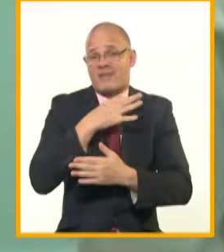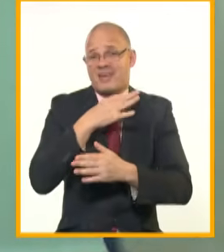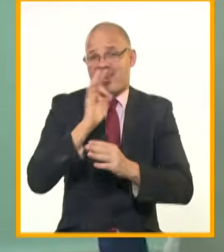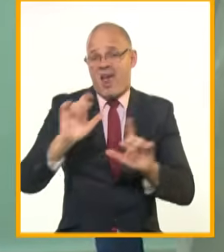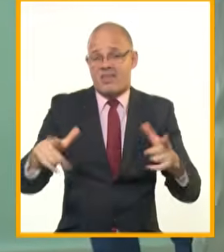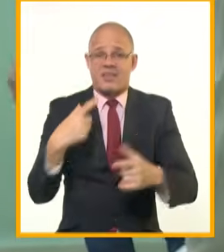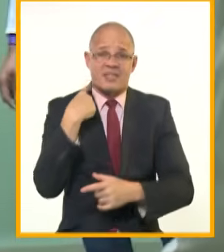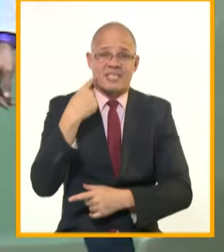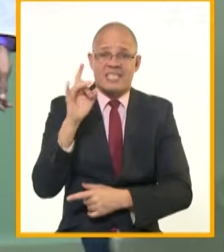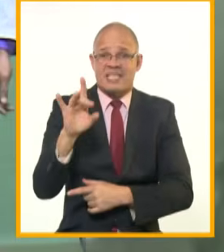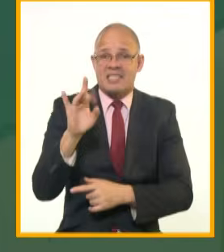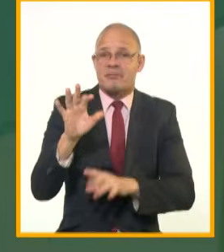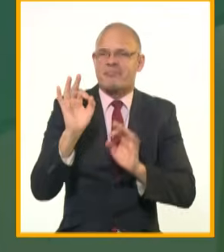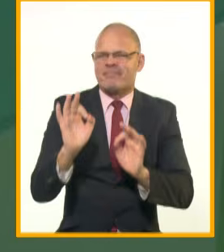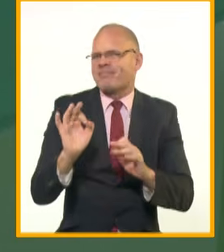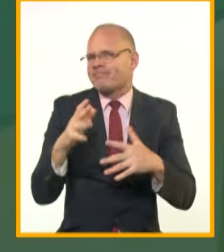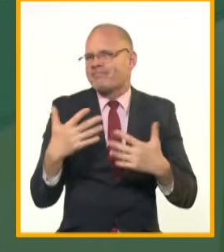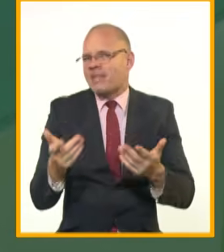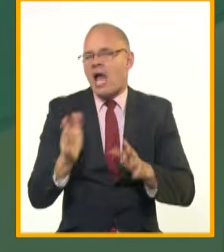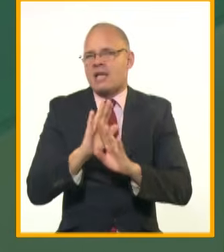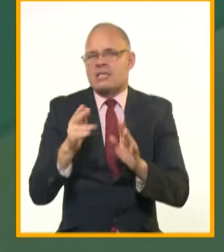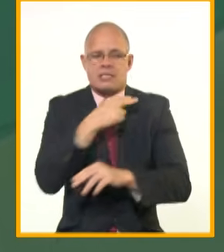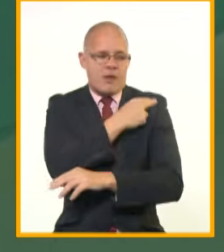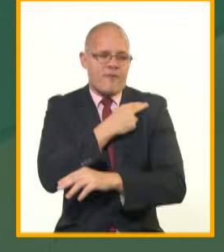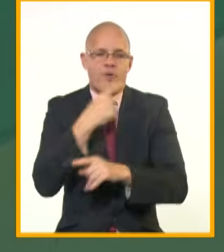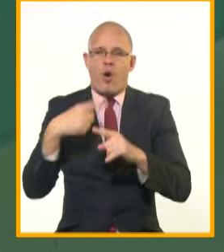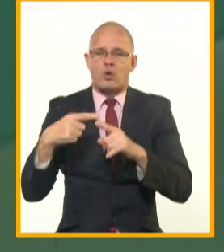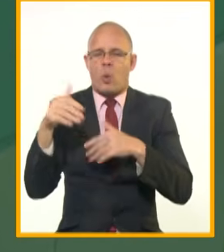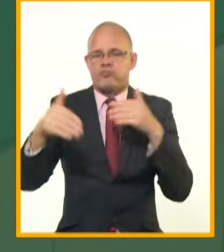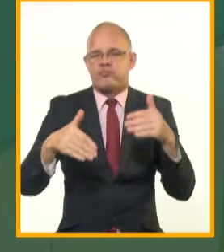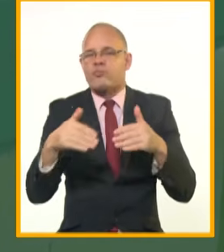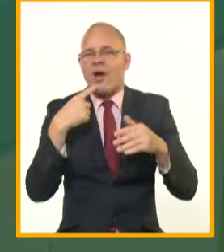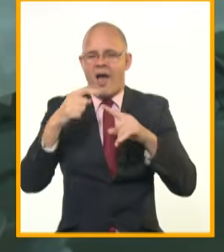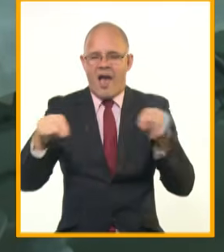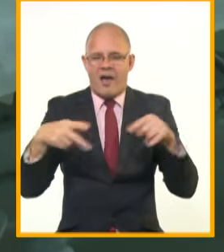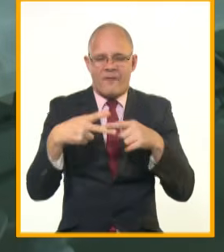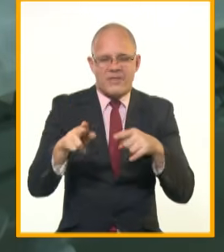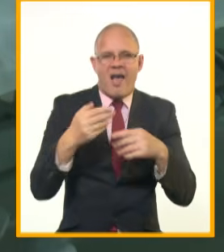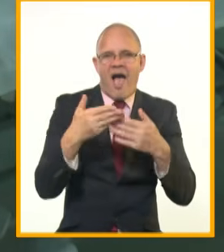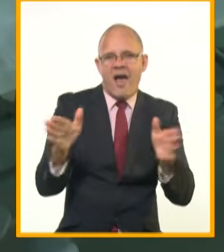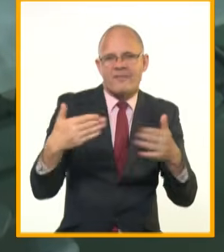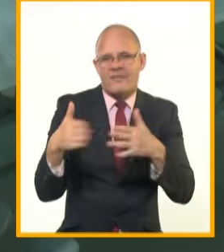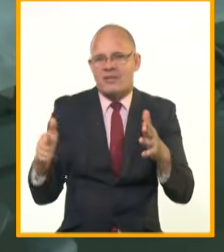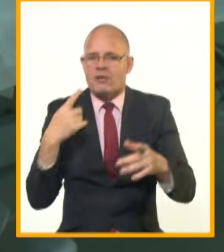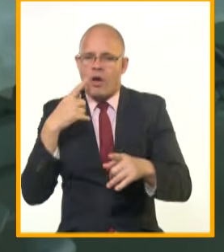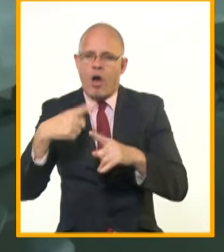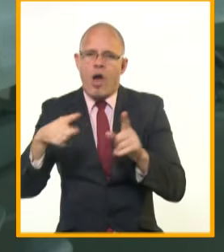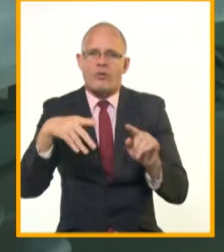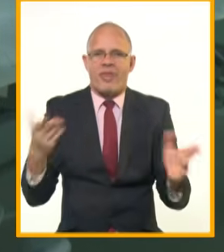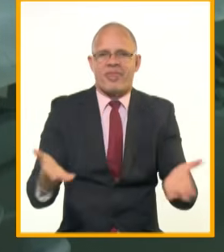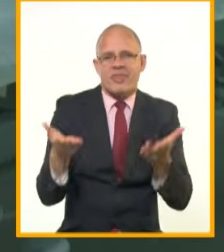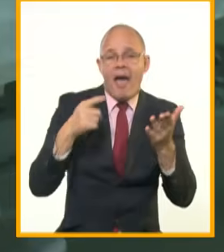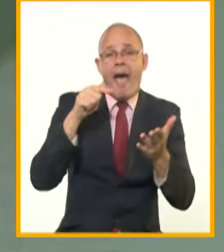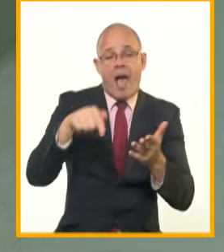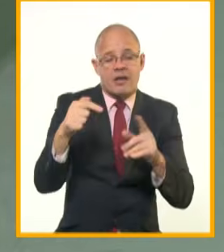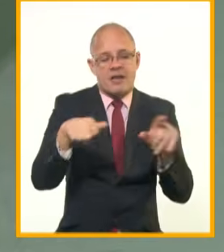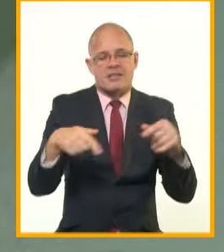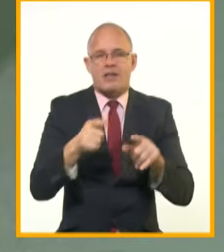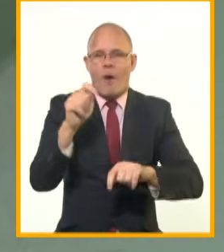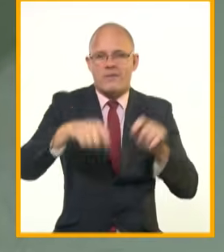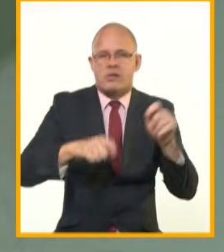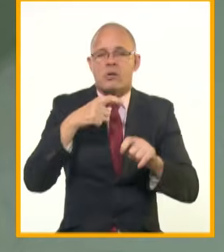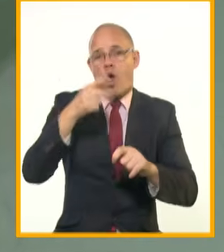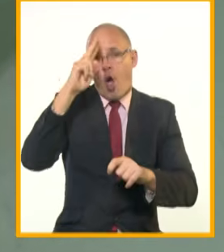de la provincia, cuando sus principales autoridades inauguraron obras estratégicas para el desarrollo local, incluyendo la sala de cirugía del